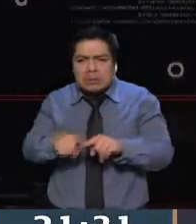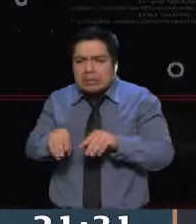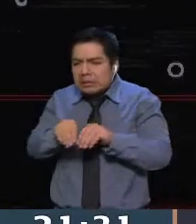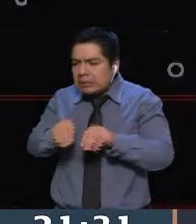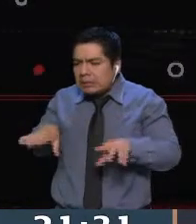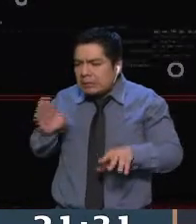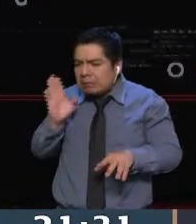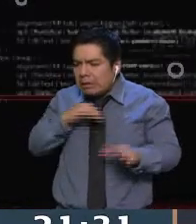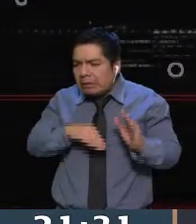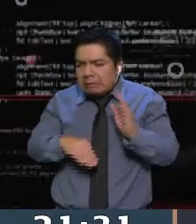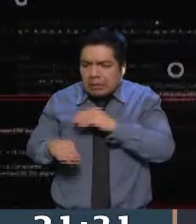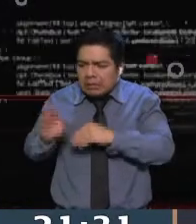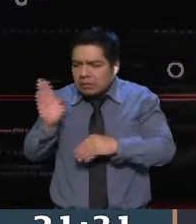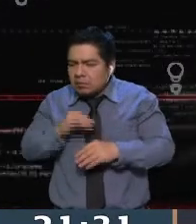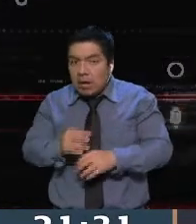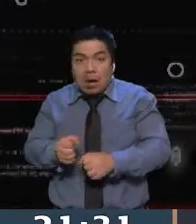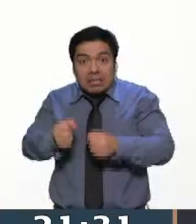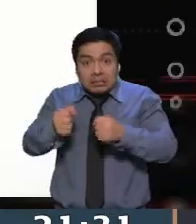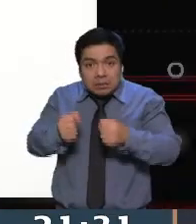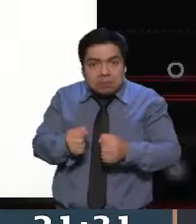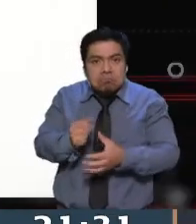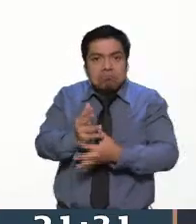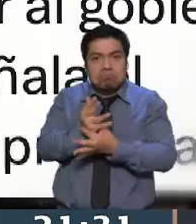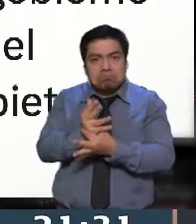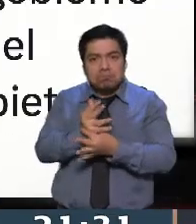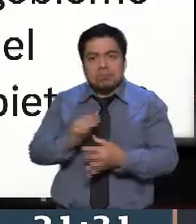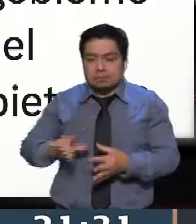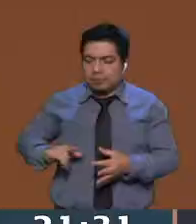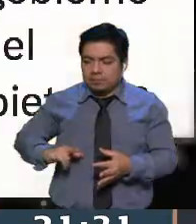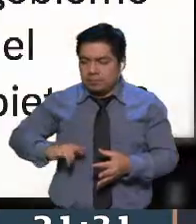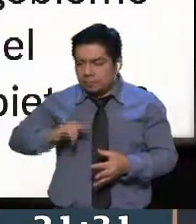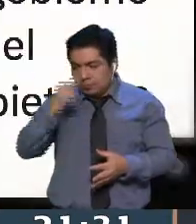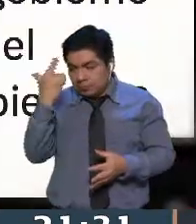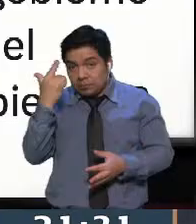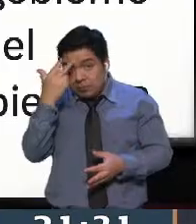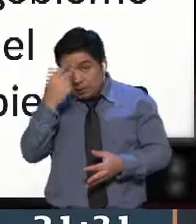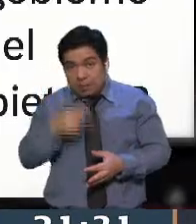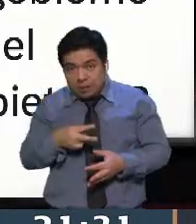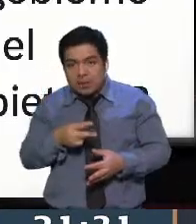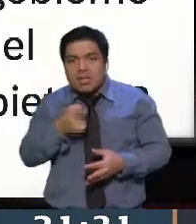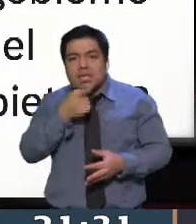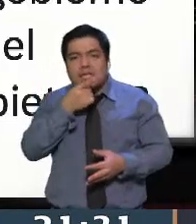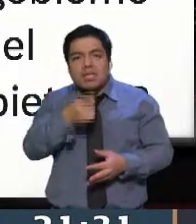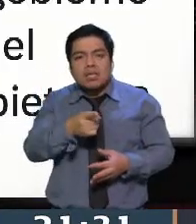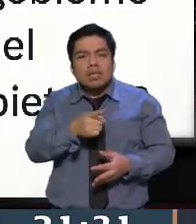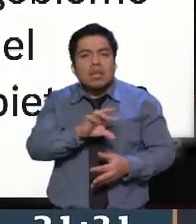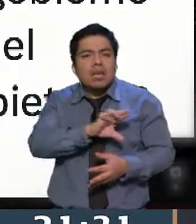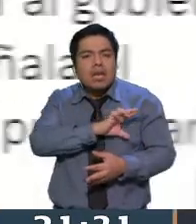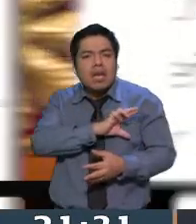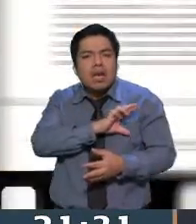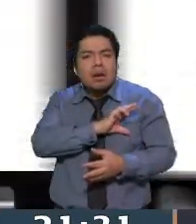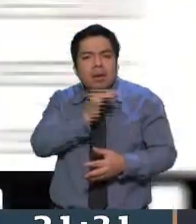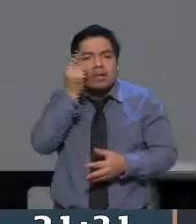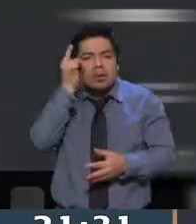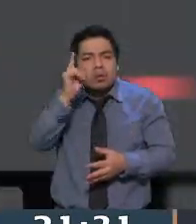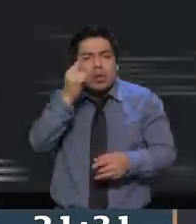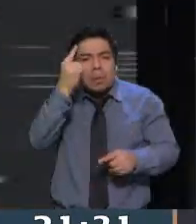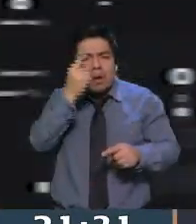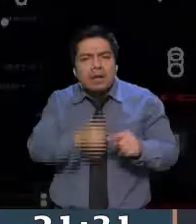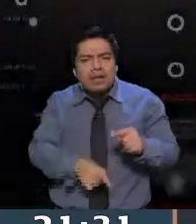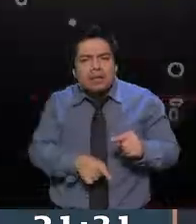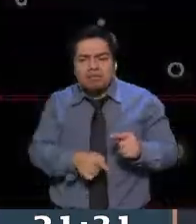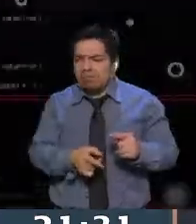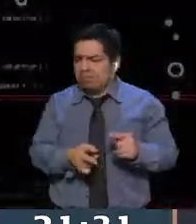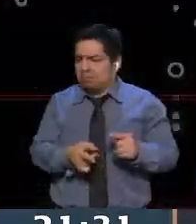que aseguraba falsamente que el gobierno de México quería eliminar la propiedad privada. 1. La